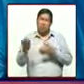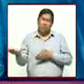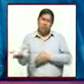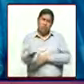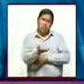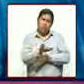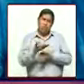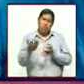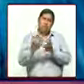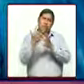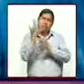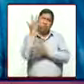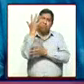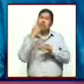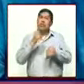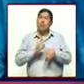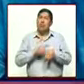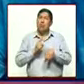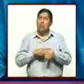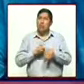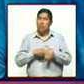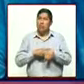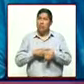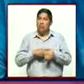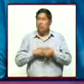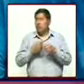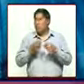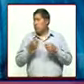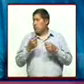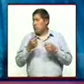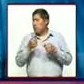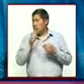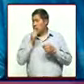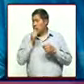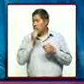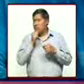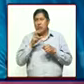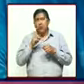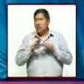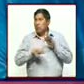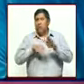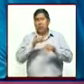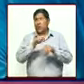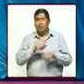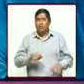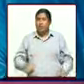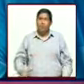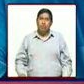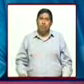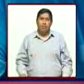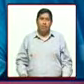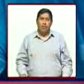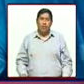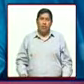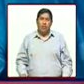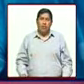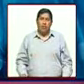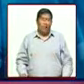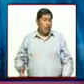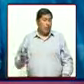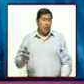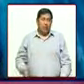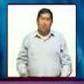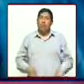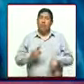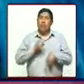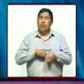depende del tiempo también. Cuando hay tiempo de agua ya no se puede ni andar también. Solo que en tiempo